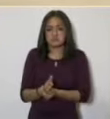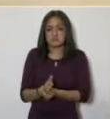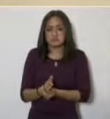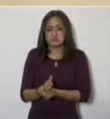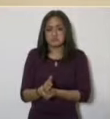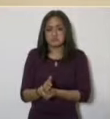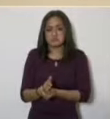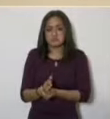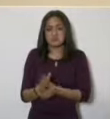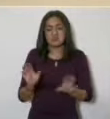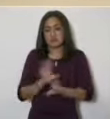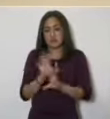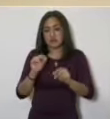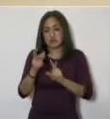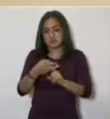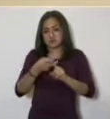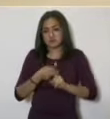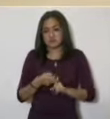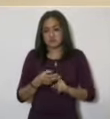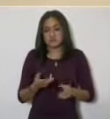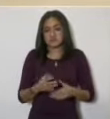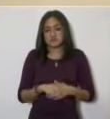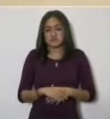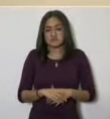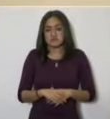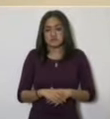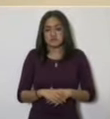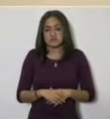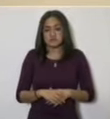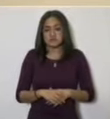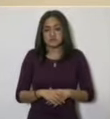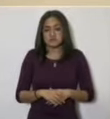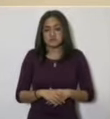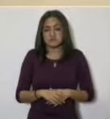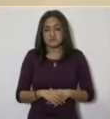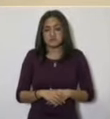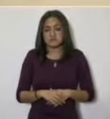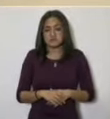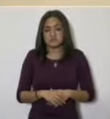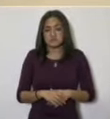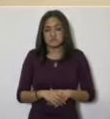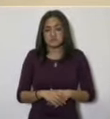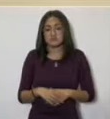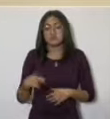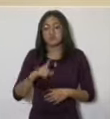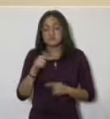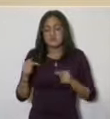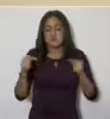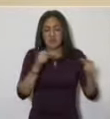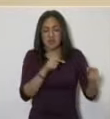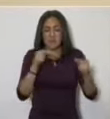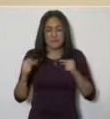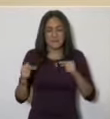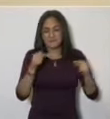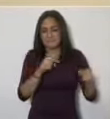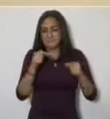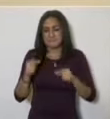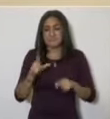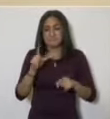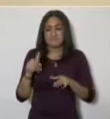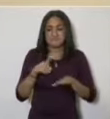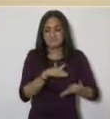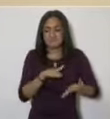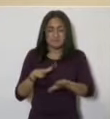impidieron el secuestro impidieron el secuestro y empezó el enfrentamiento y empezó la